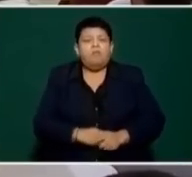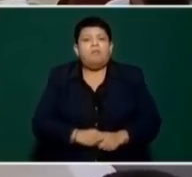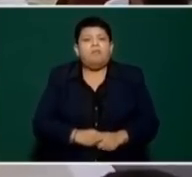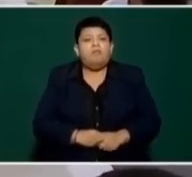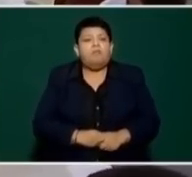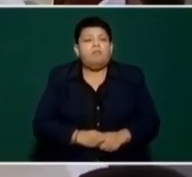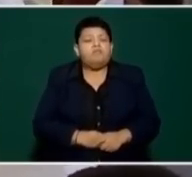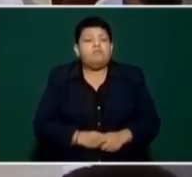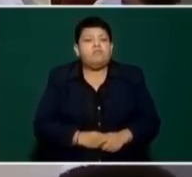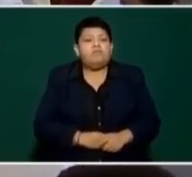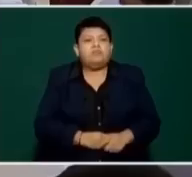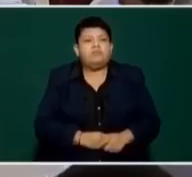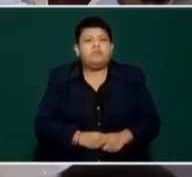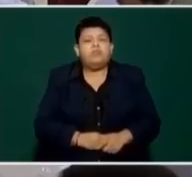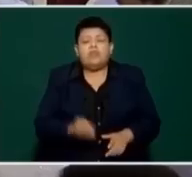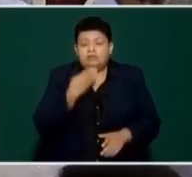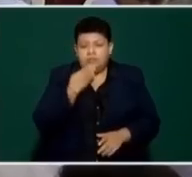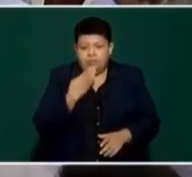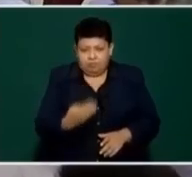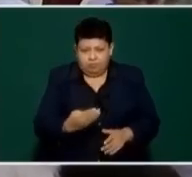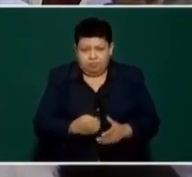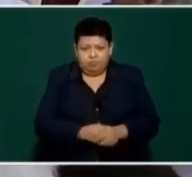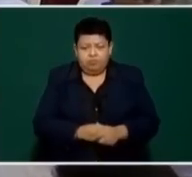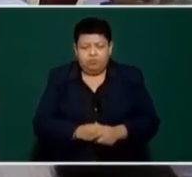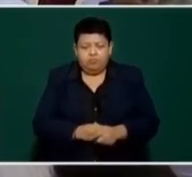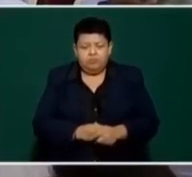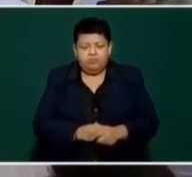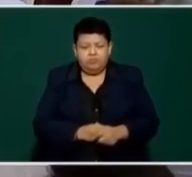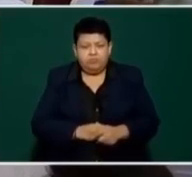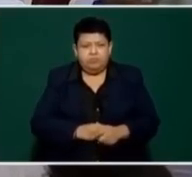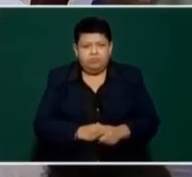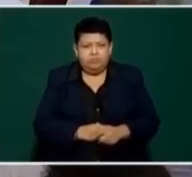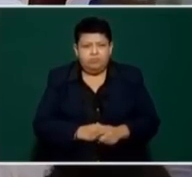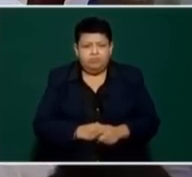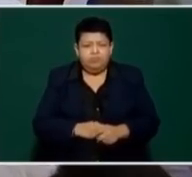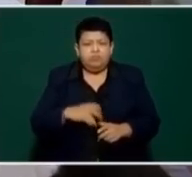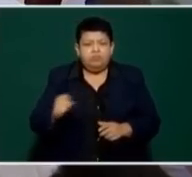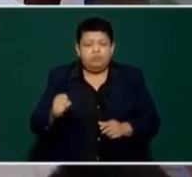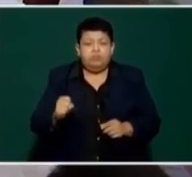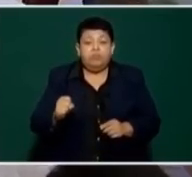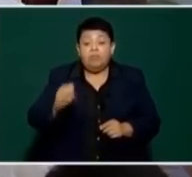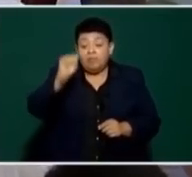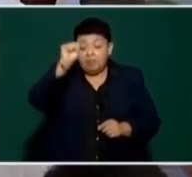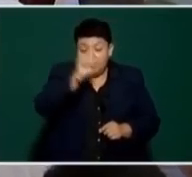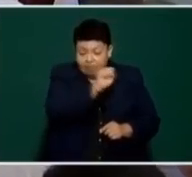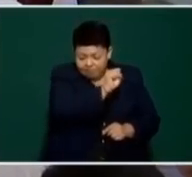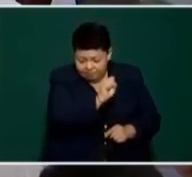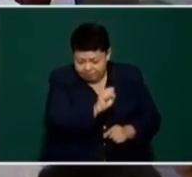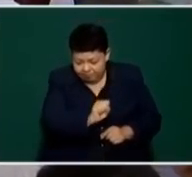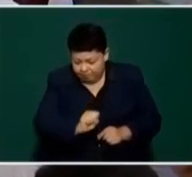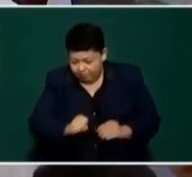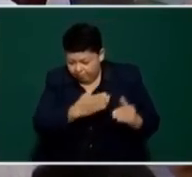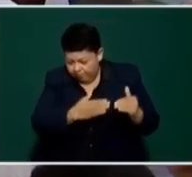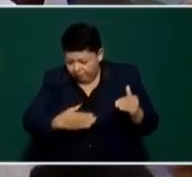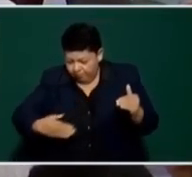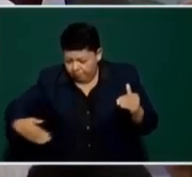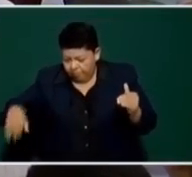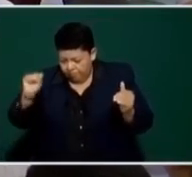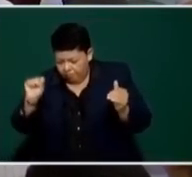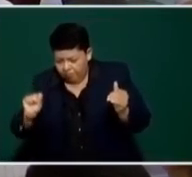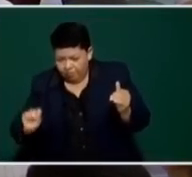Con permiso, señor presidente. Bien, en el área de la frontera sur, toda la frontera sur, tenemos